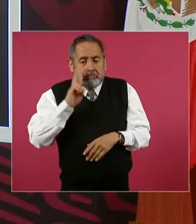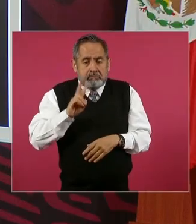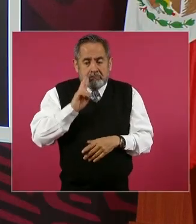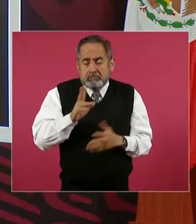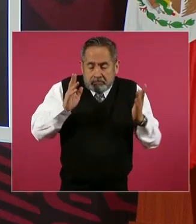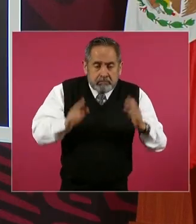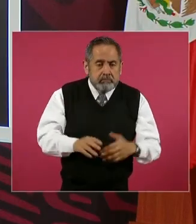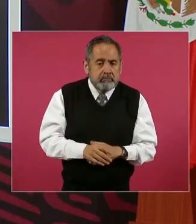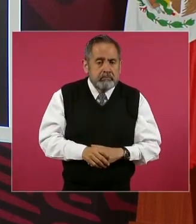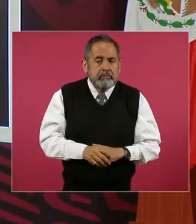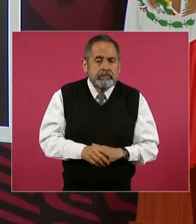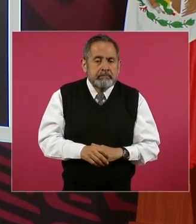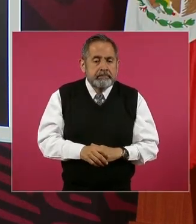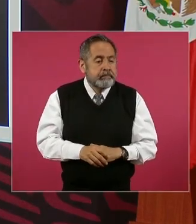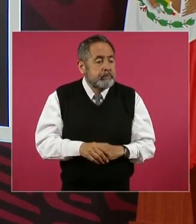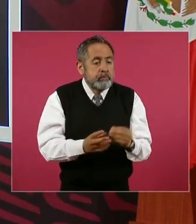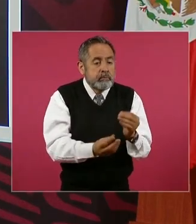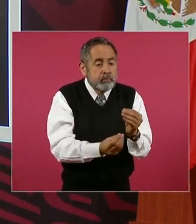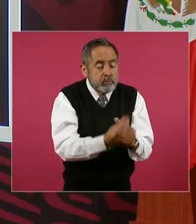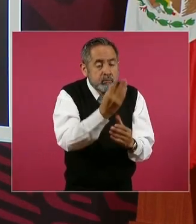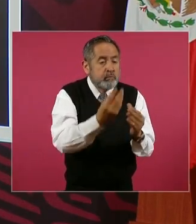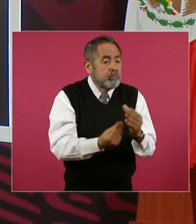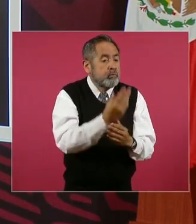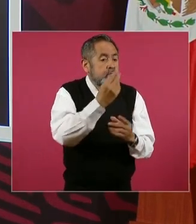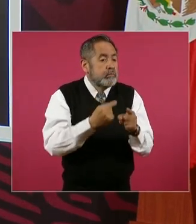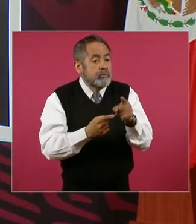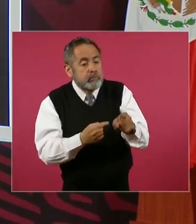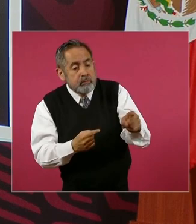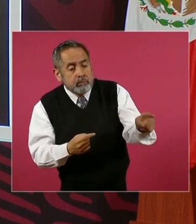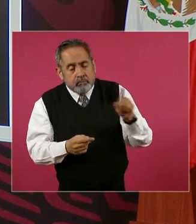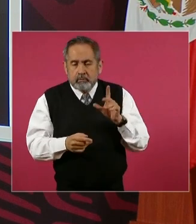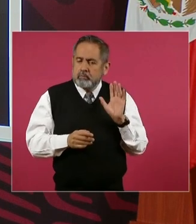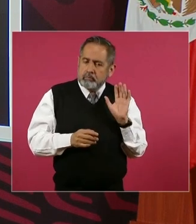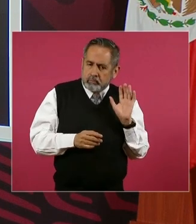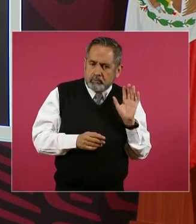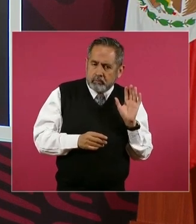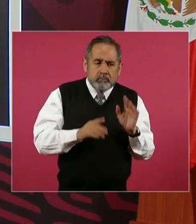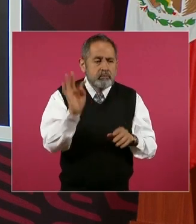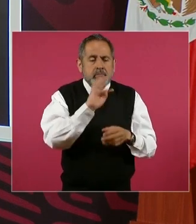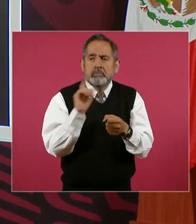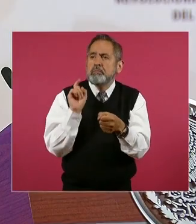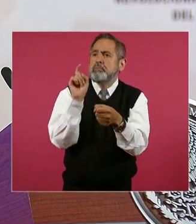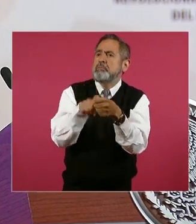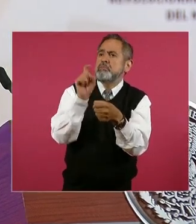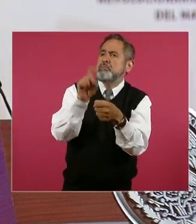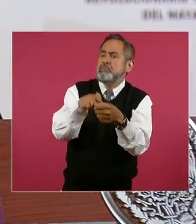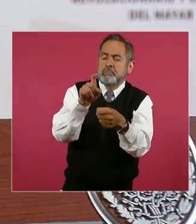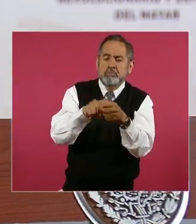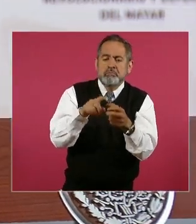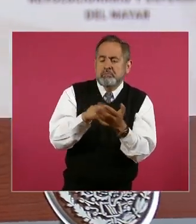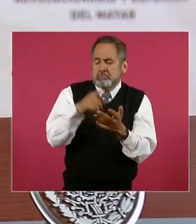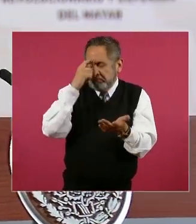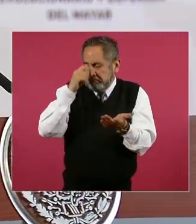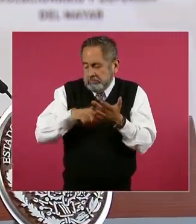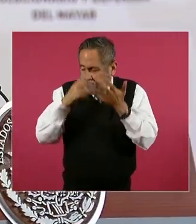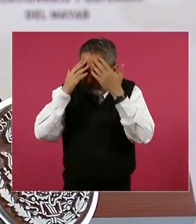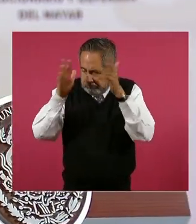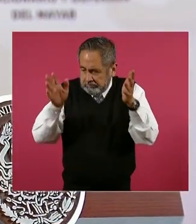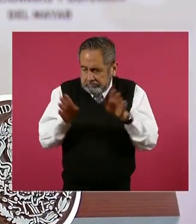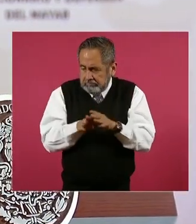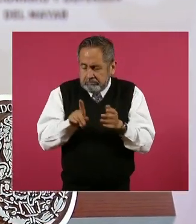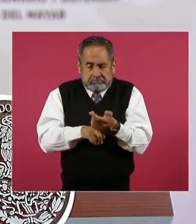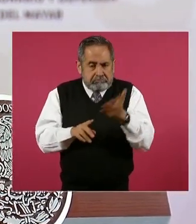boleta solamente los nuevos si se inscriben qu s